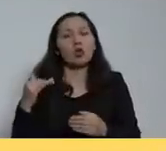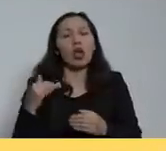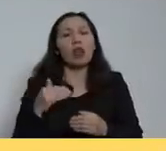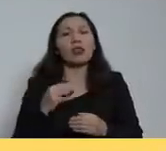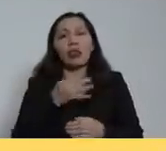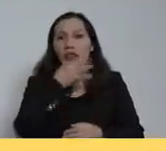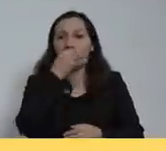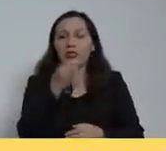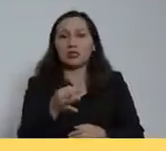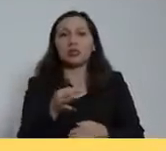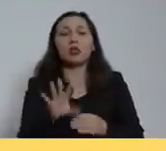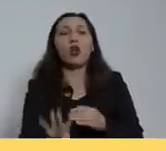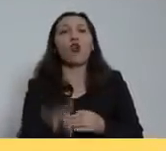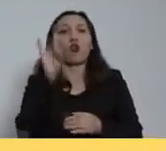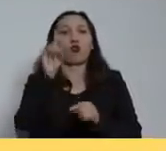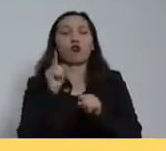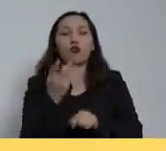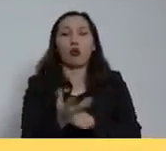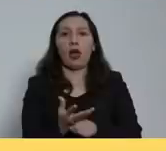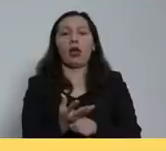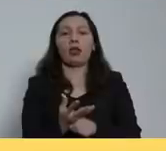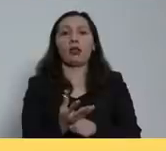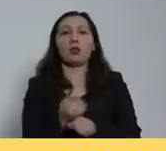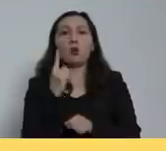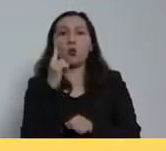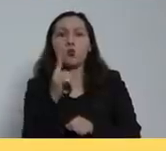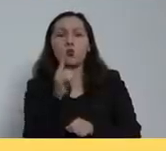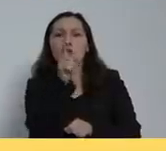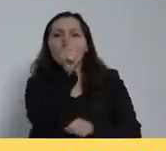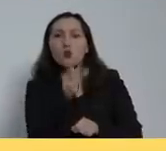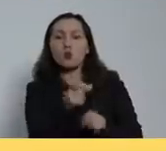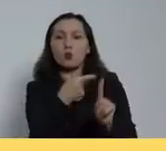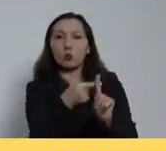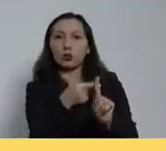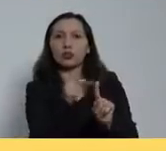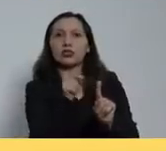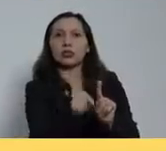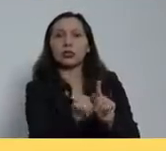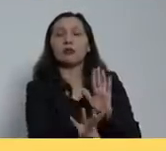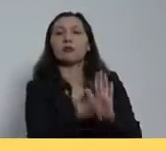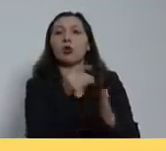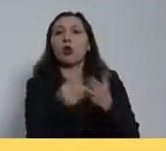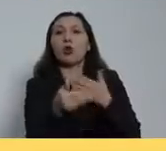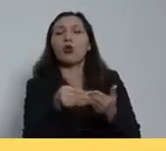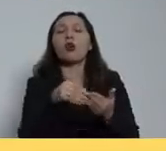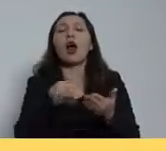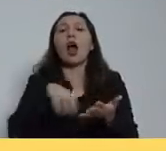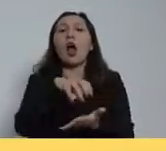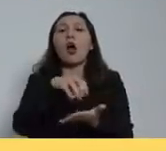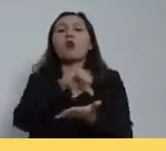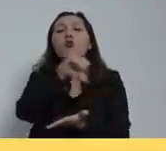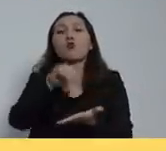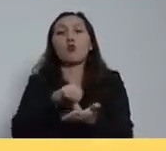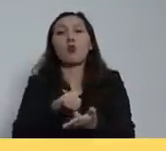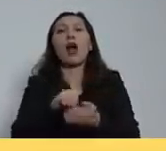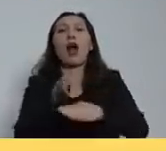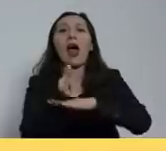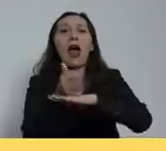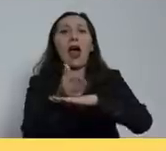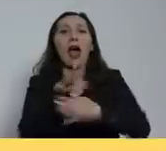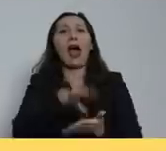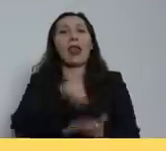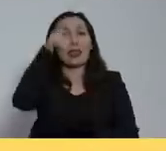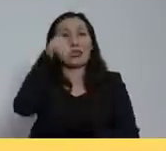pena mencionar. Ha aparecido un caso positivo en la ciudad de Arica. Este caso no